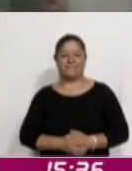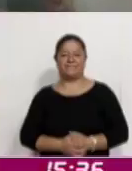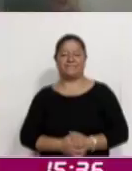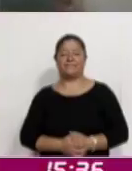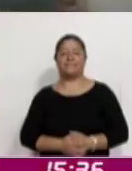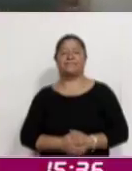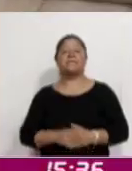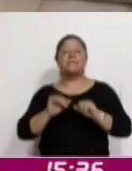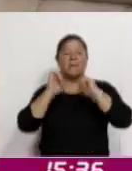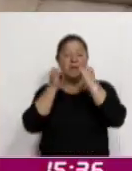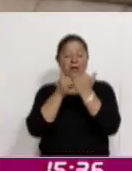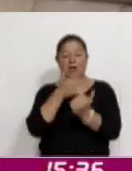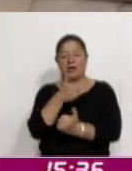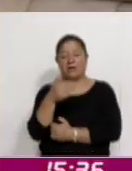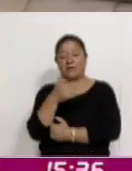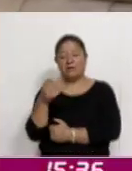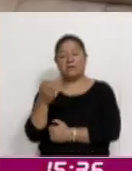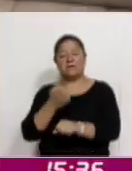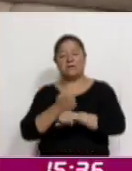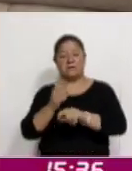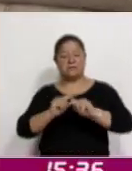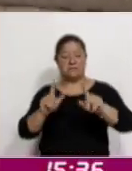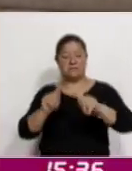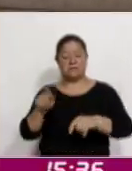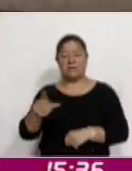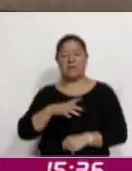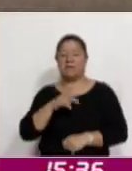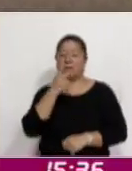La Asociación de Hoteles y Moteles del Estado de Tlaxcala